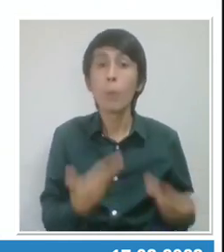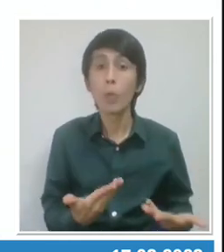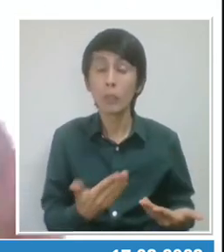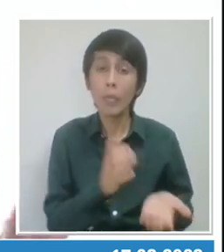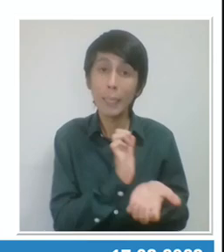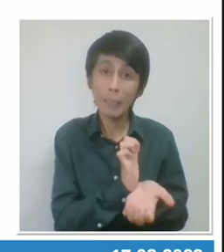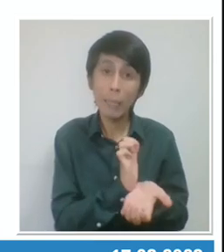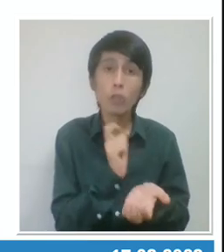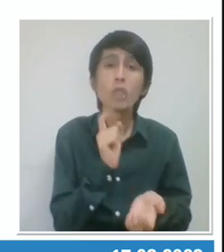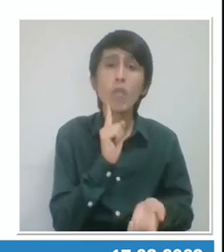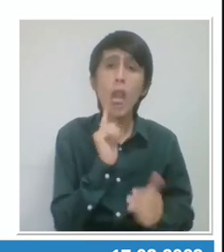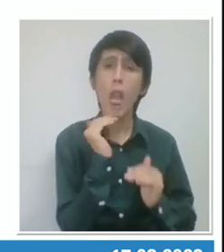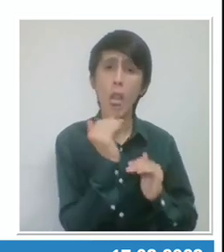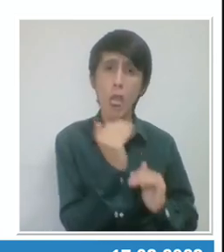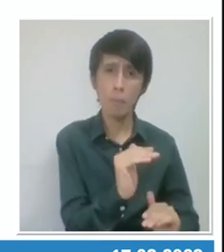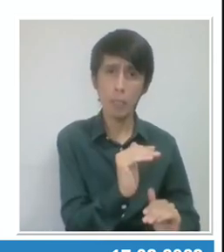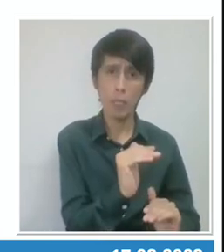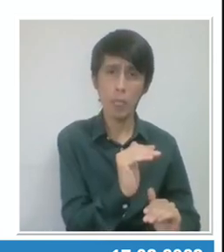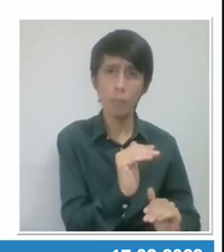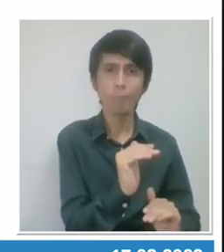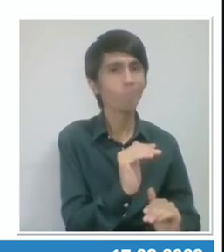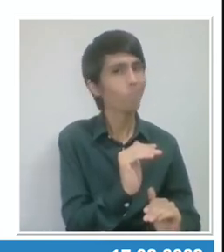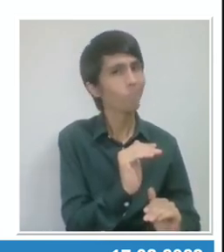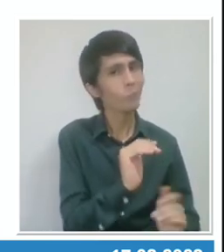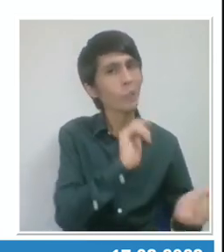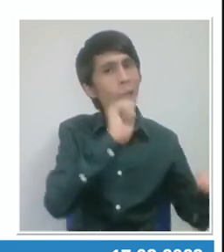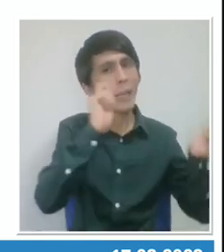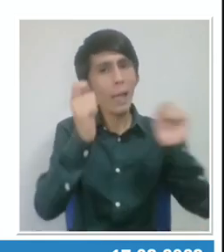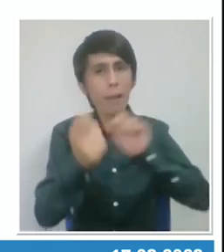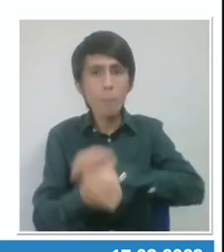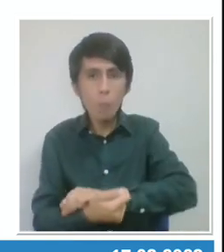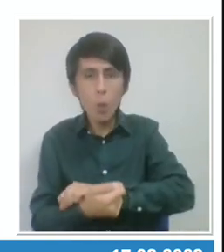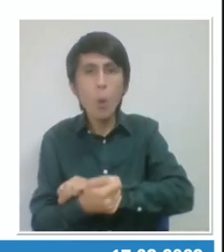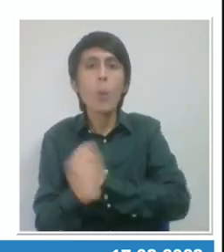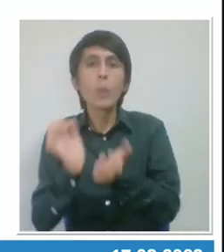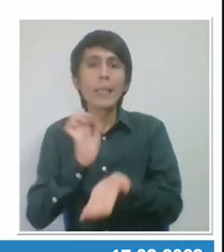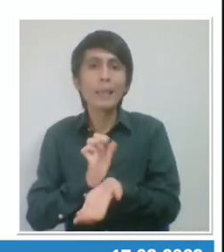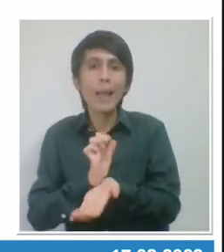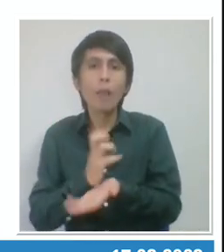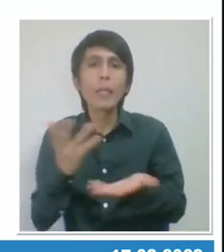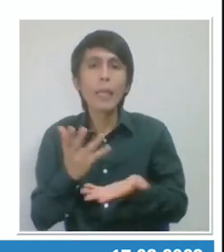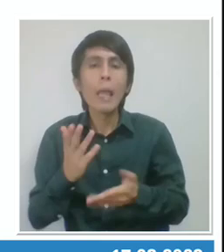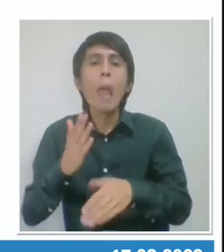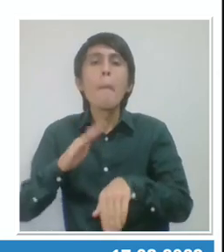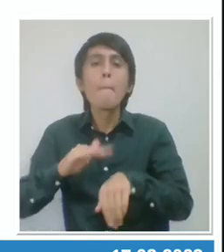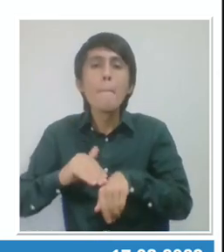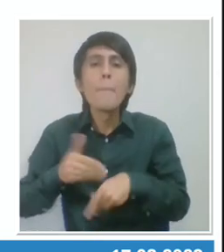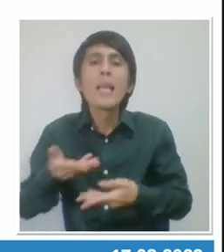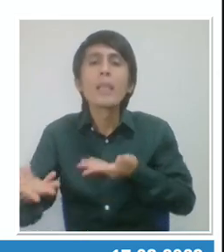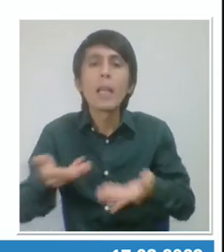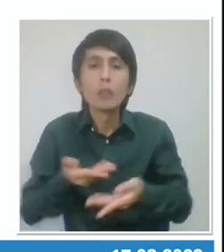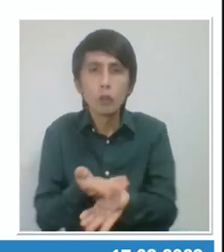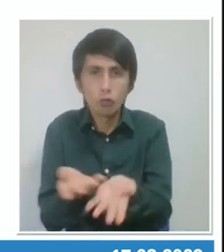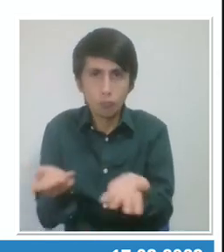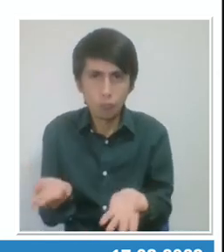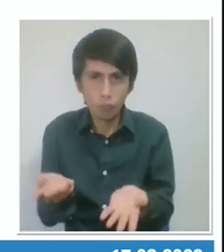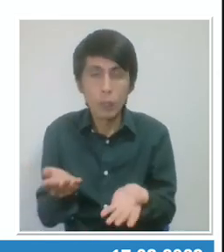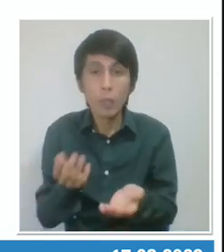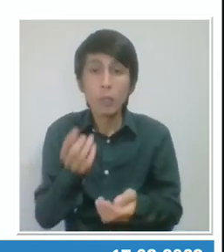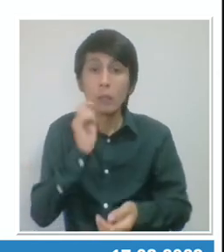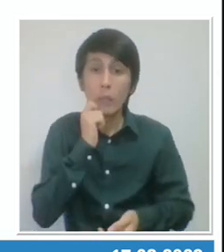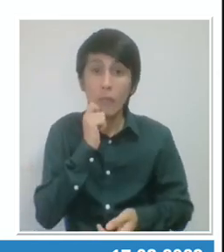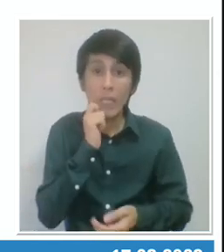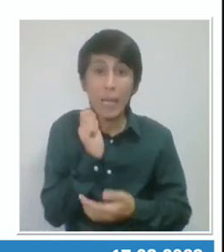se pasa a un Estado que se caracteriza por la prestación, lo que no excluye, como ya se ha dicho, y no me voy a volver sobre